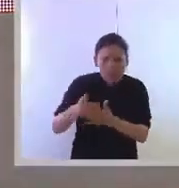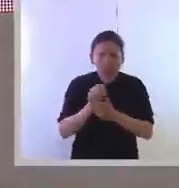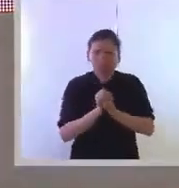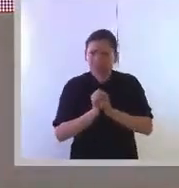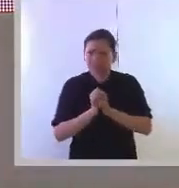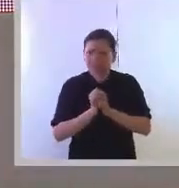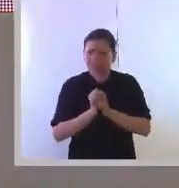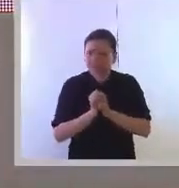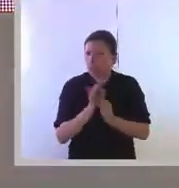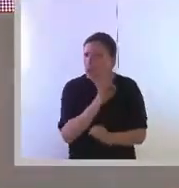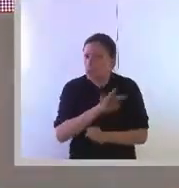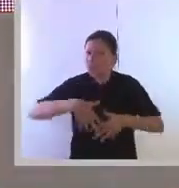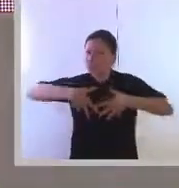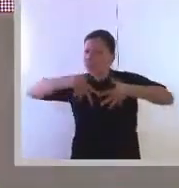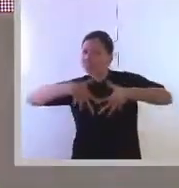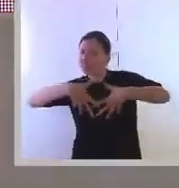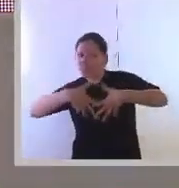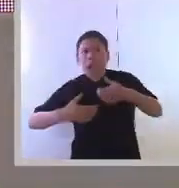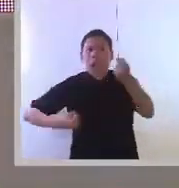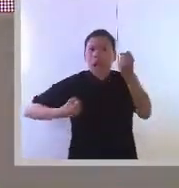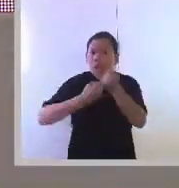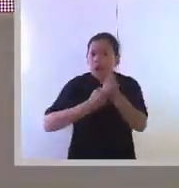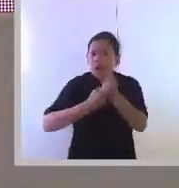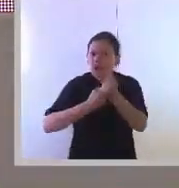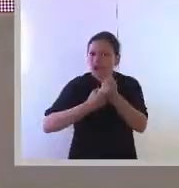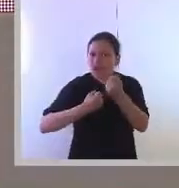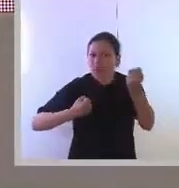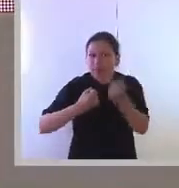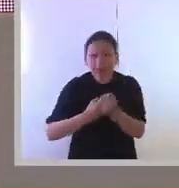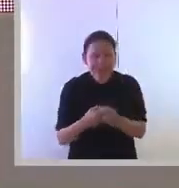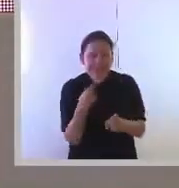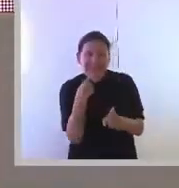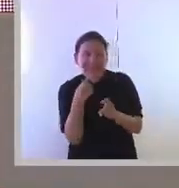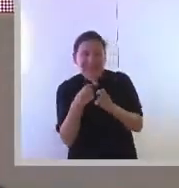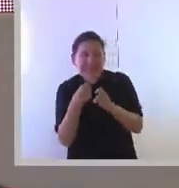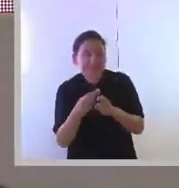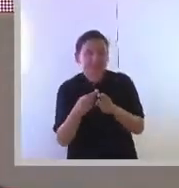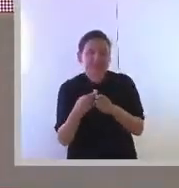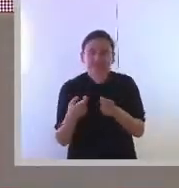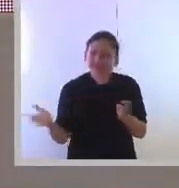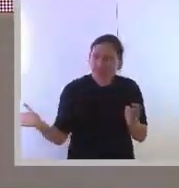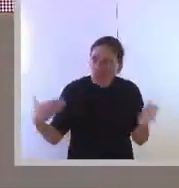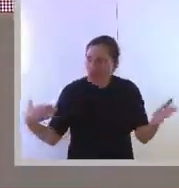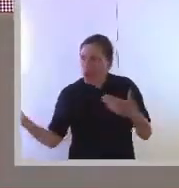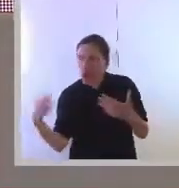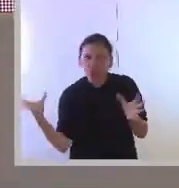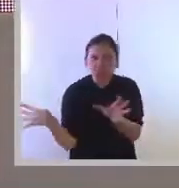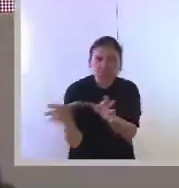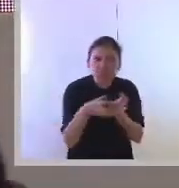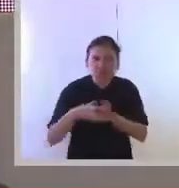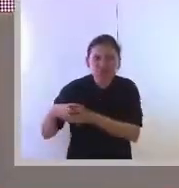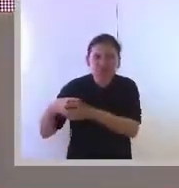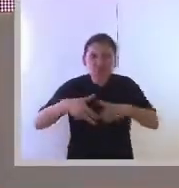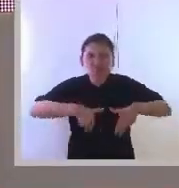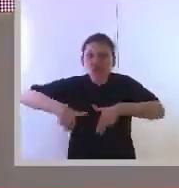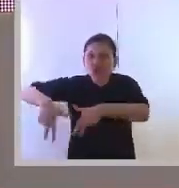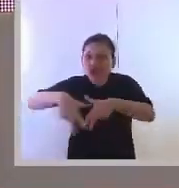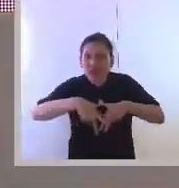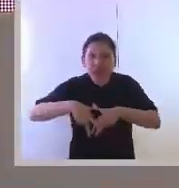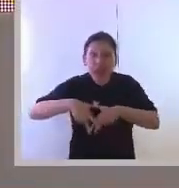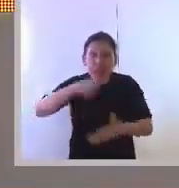es lo mismo movilizarnos ahora a favor, como que nos cuesta más unirnos, nos solidarizamos más en la